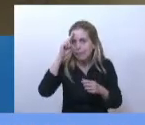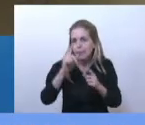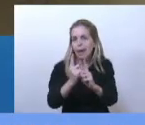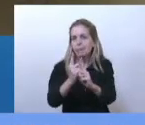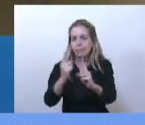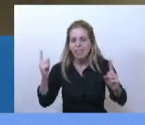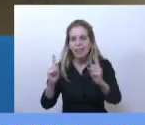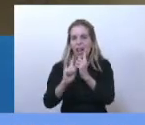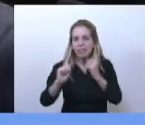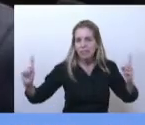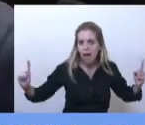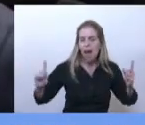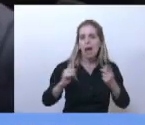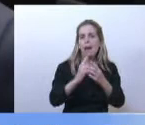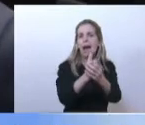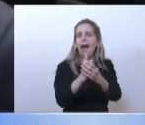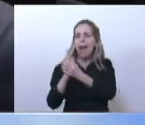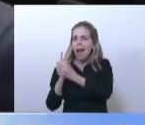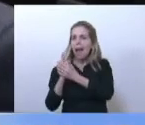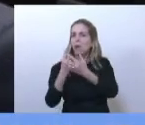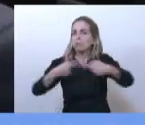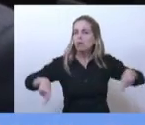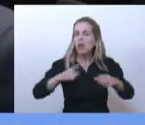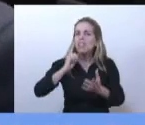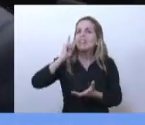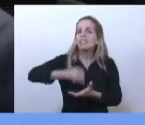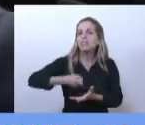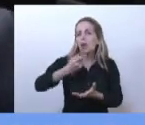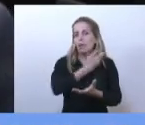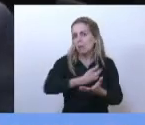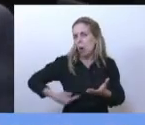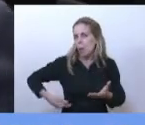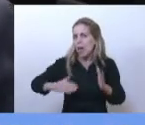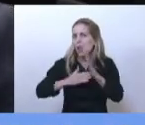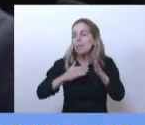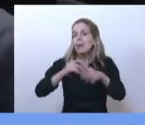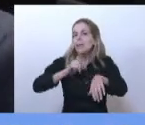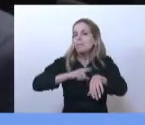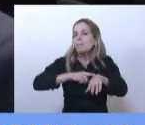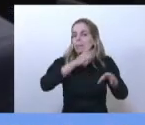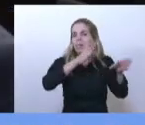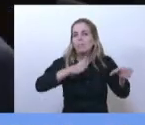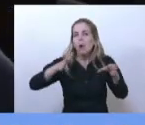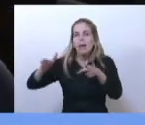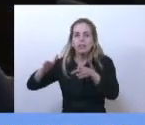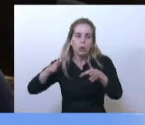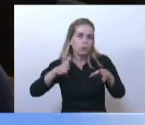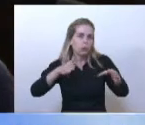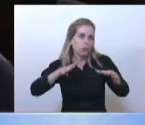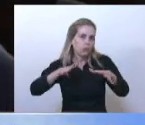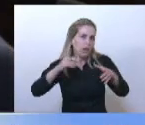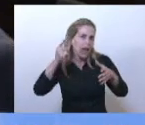o restricciones que toman los estados frente a distintos momentos por los que atraviesa la pandemia